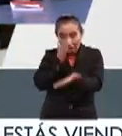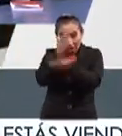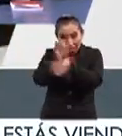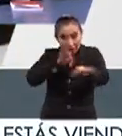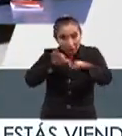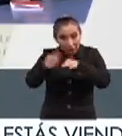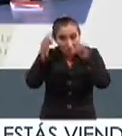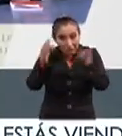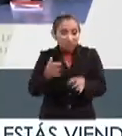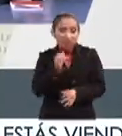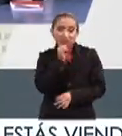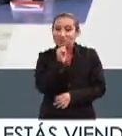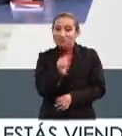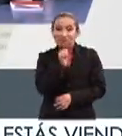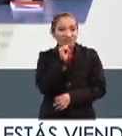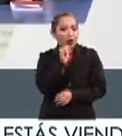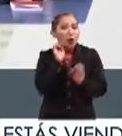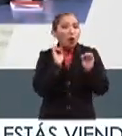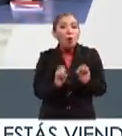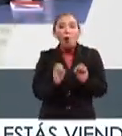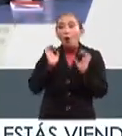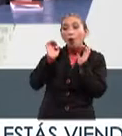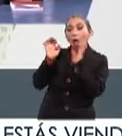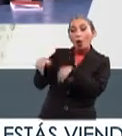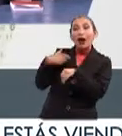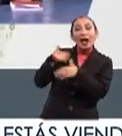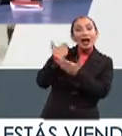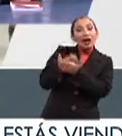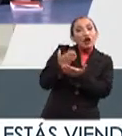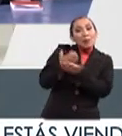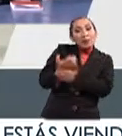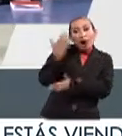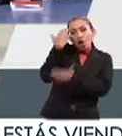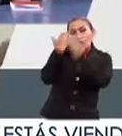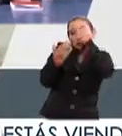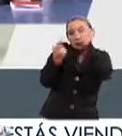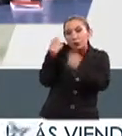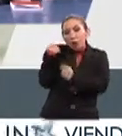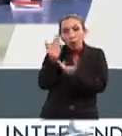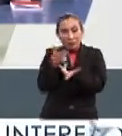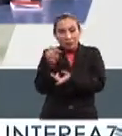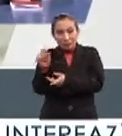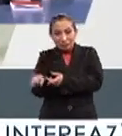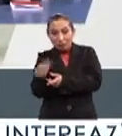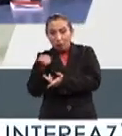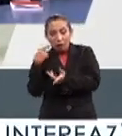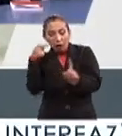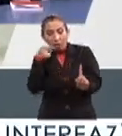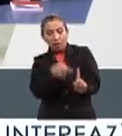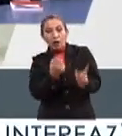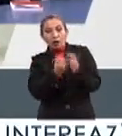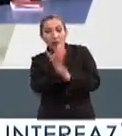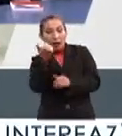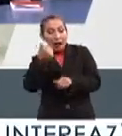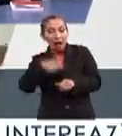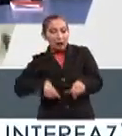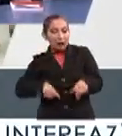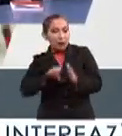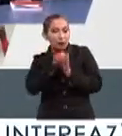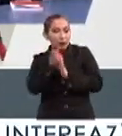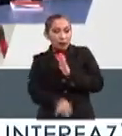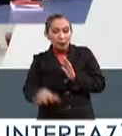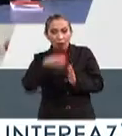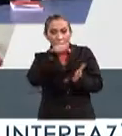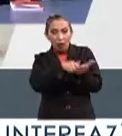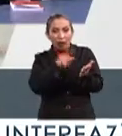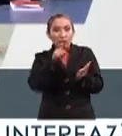mercado laboral e introducirse en lo que llamamos la economía del conocimiento. Claro. Es a la cual apuntala la nueva administración, por ejemplo, a nivel